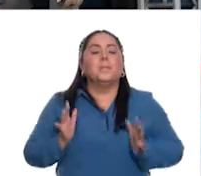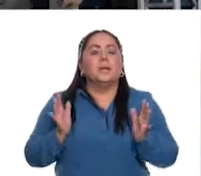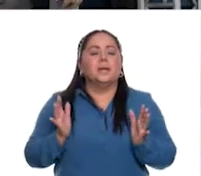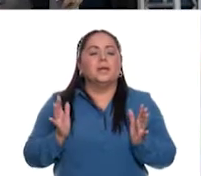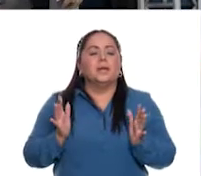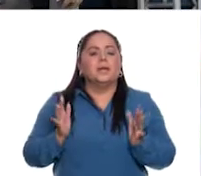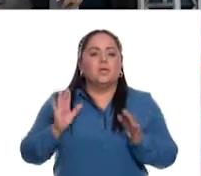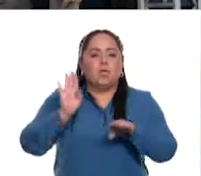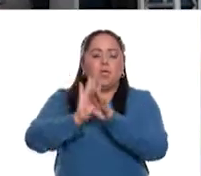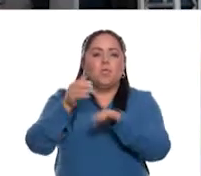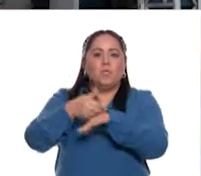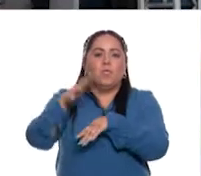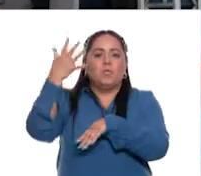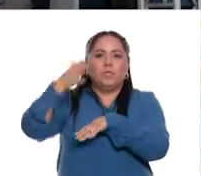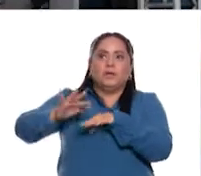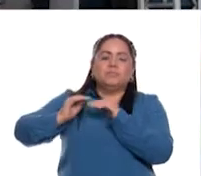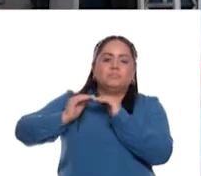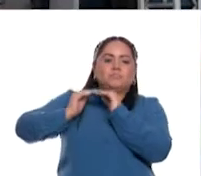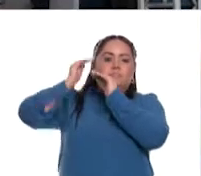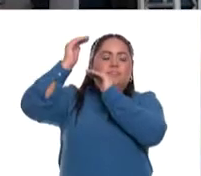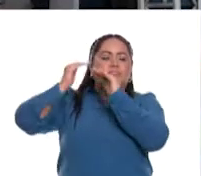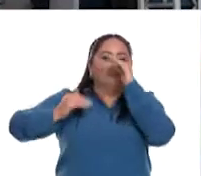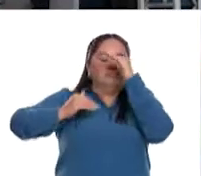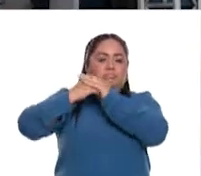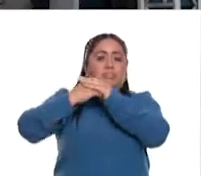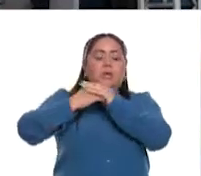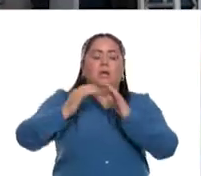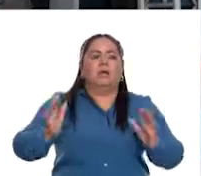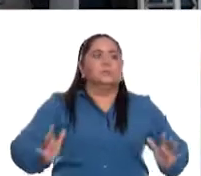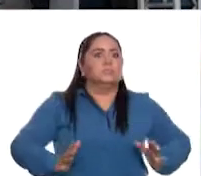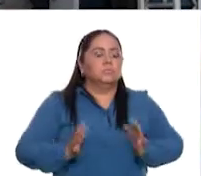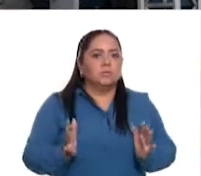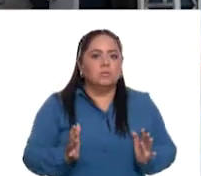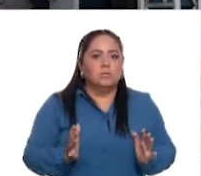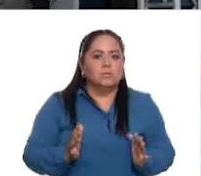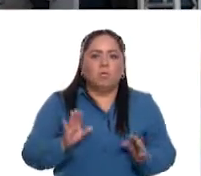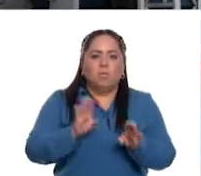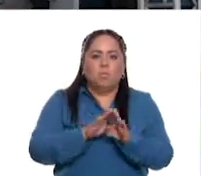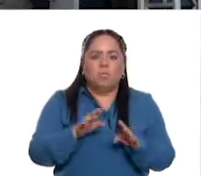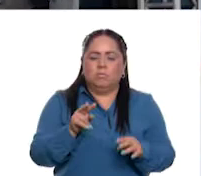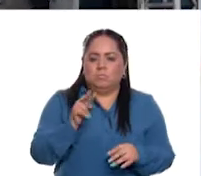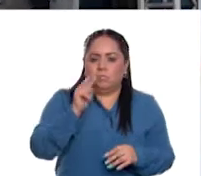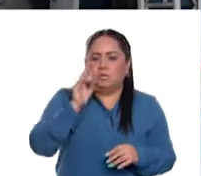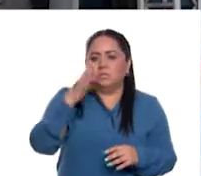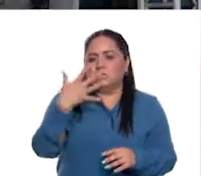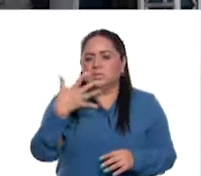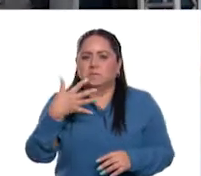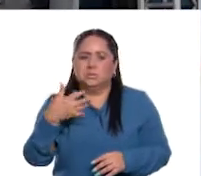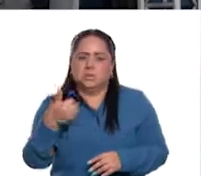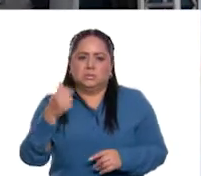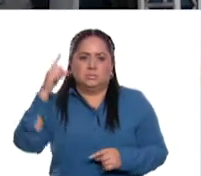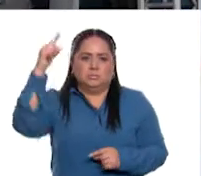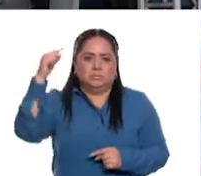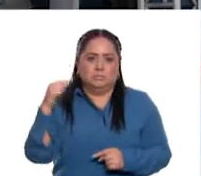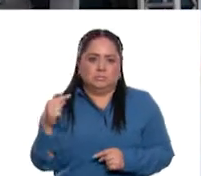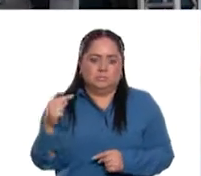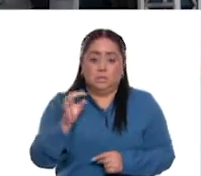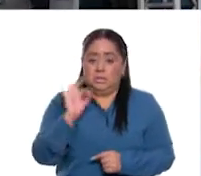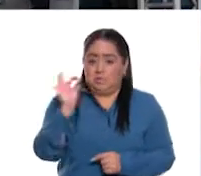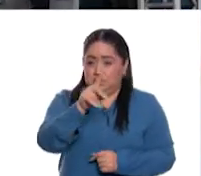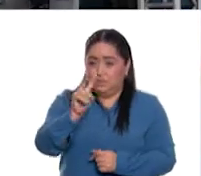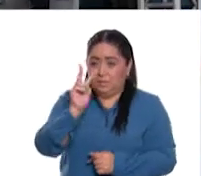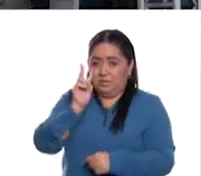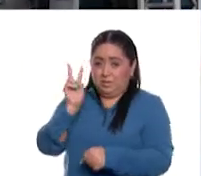estuviera en el número 10, ¿sí? Y el asombro estaría, digamos, en el número 5 o 6. Si nos